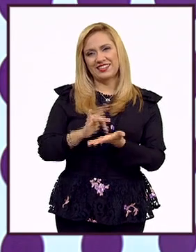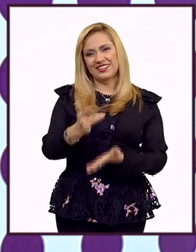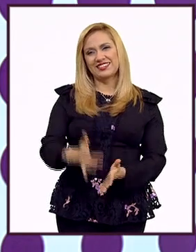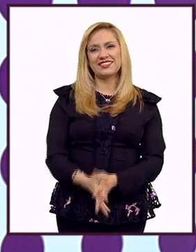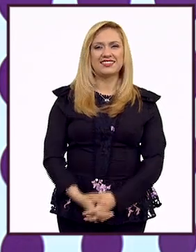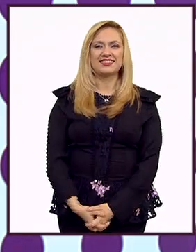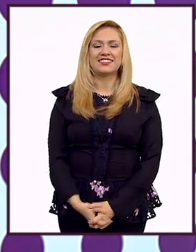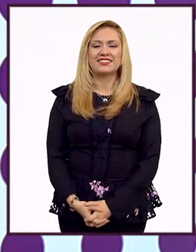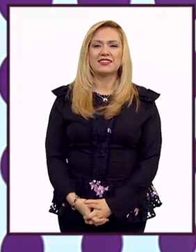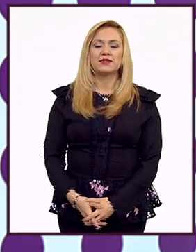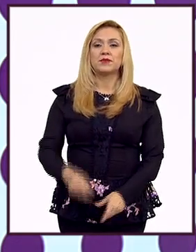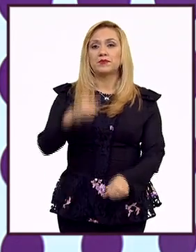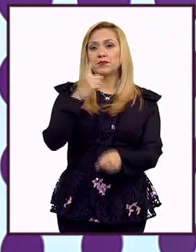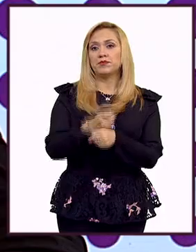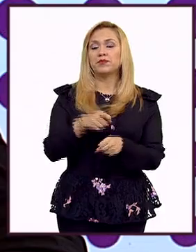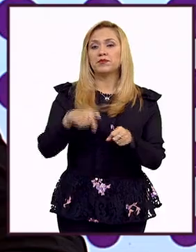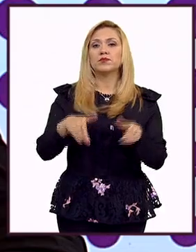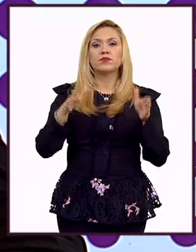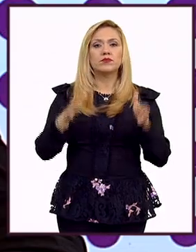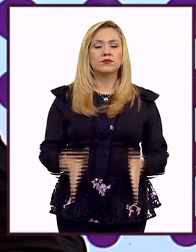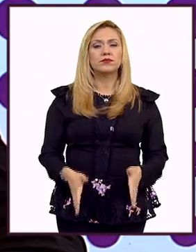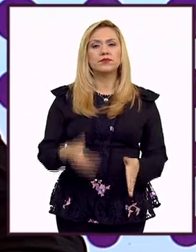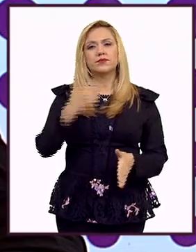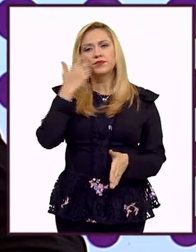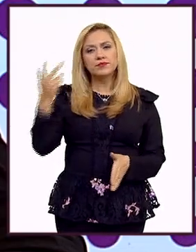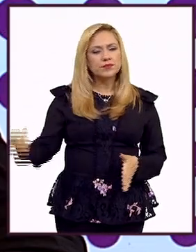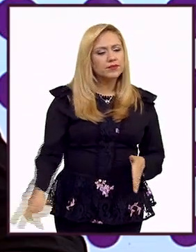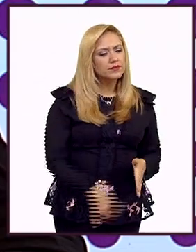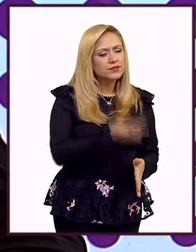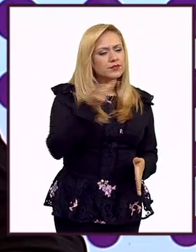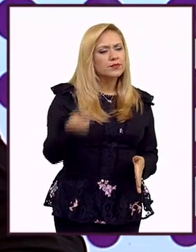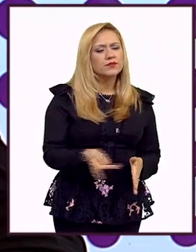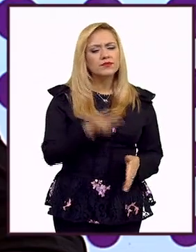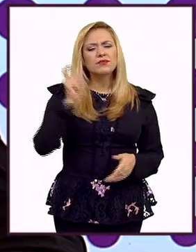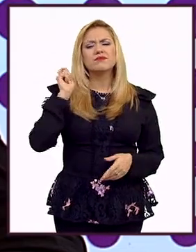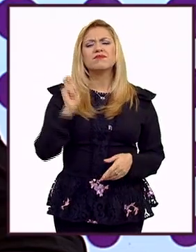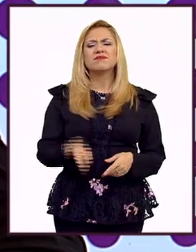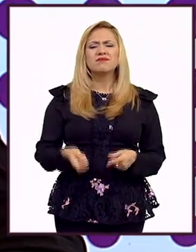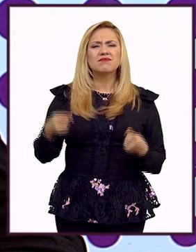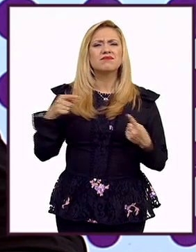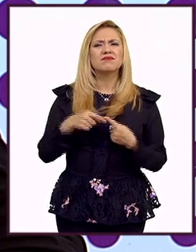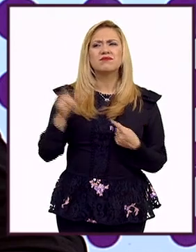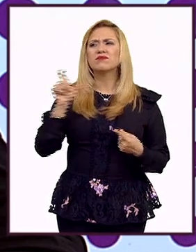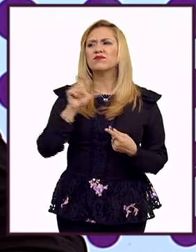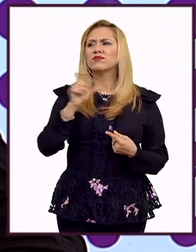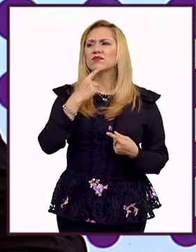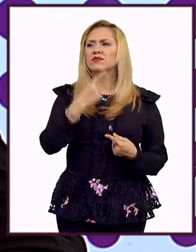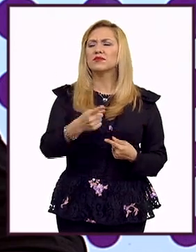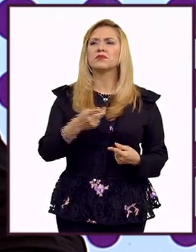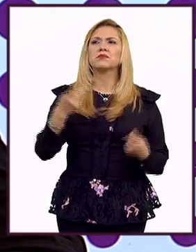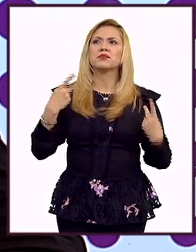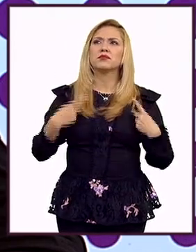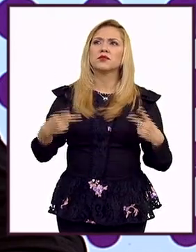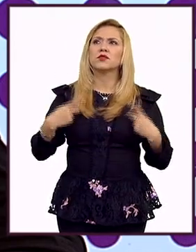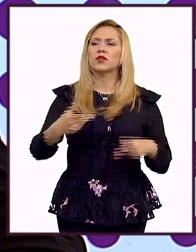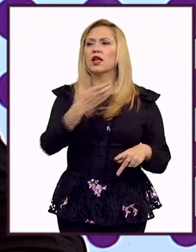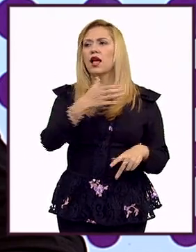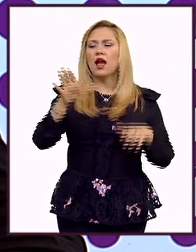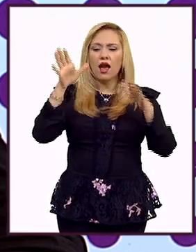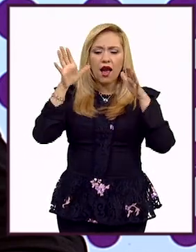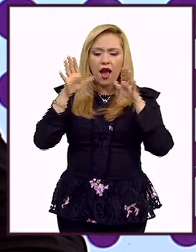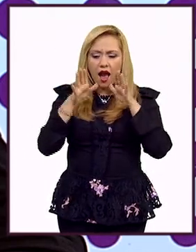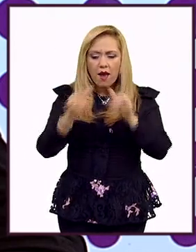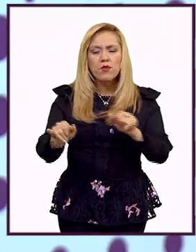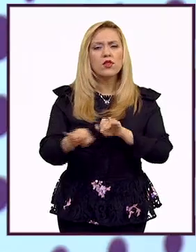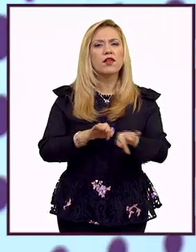para empezar este primer bloque, María Elena, te quisiera preguntar, ¿a qué nos referimos cuando decimos que una persona es campesina o que trabaja en zonas